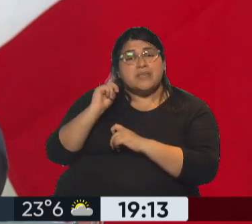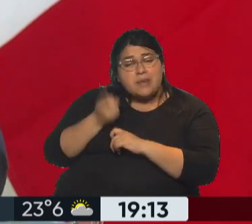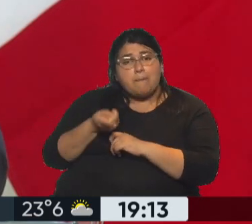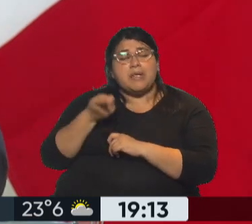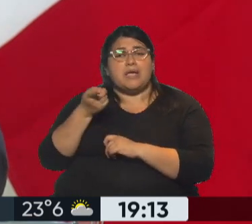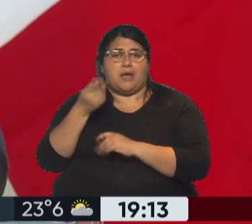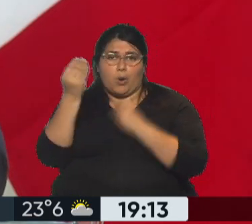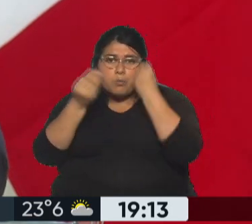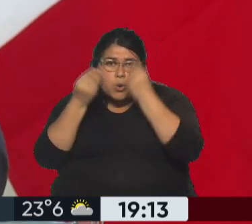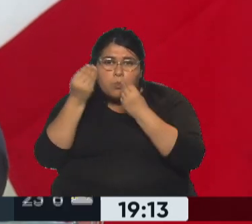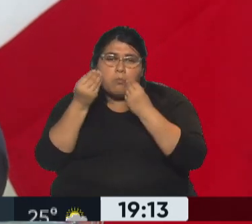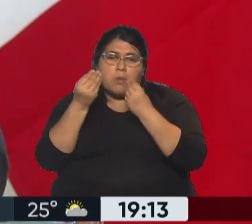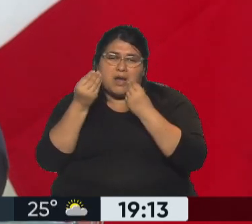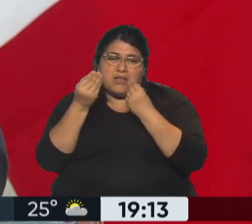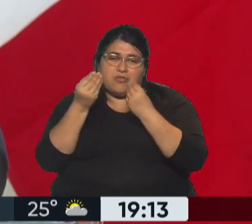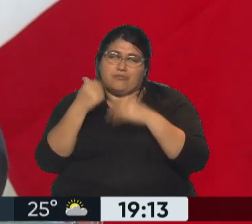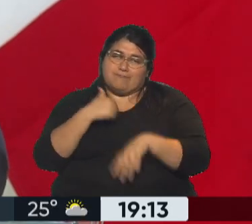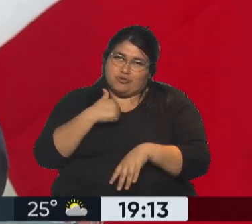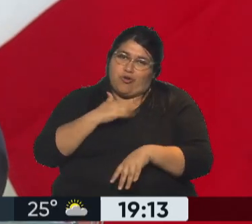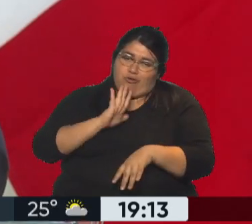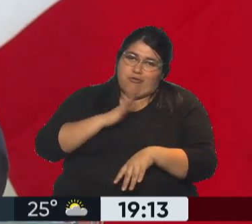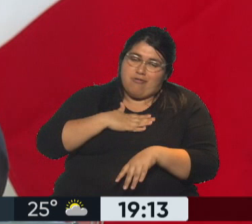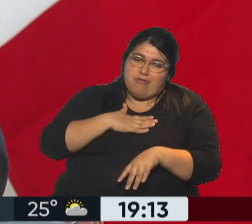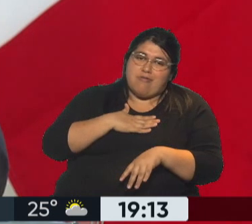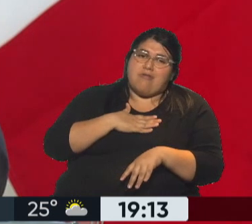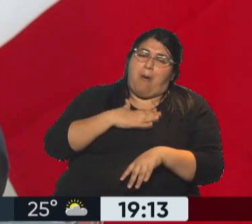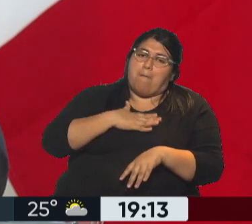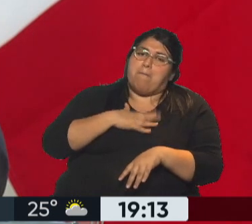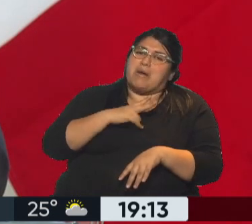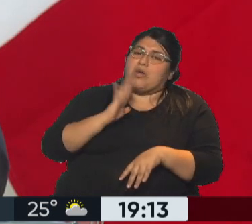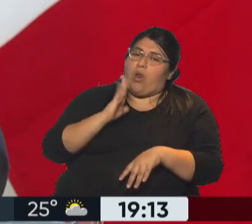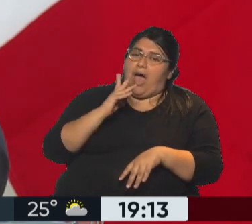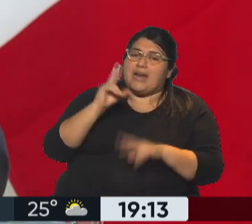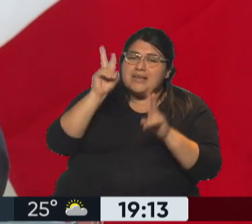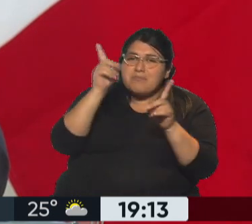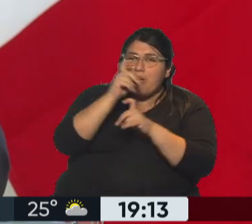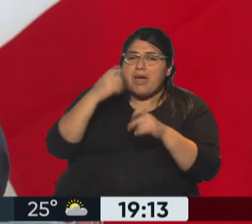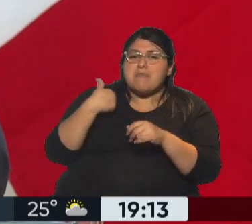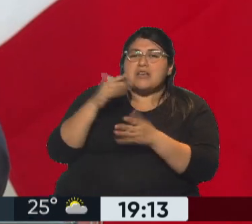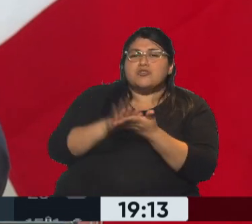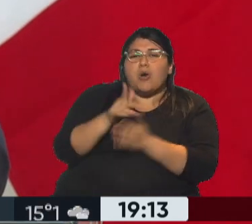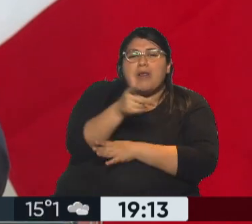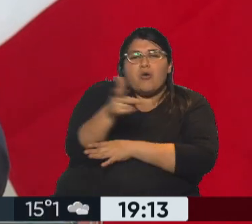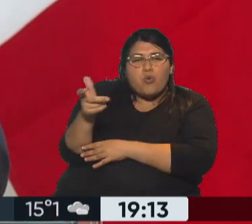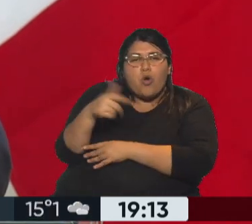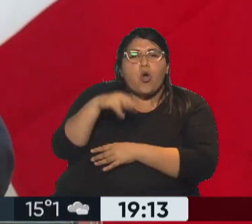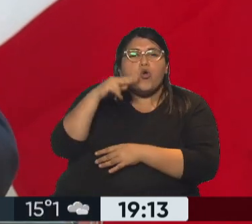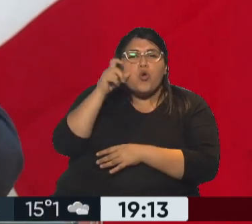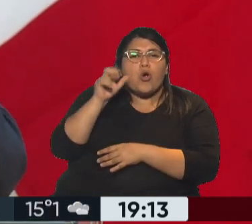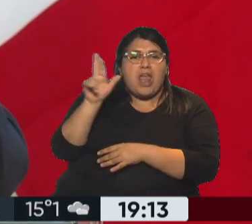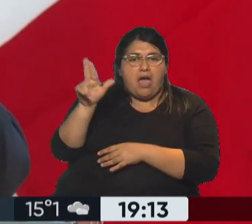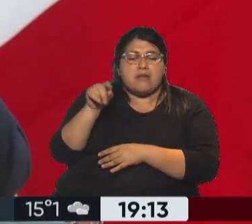tenemos y que tengo particularmente por la cuestión nuclear, por el uso de armas nucleares o por la